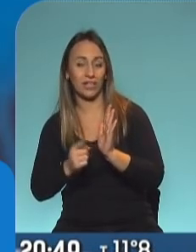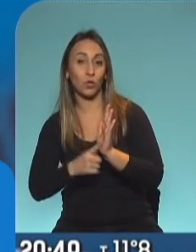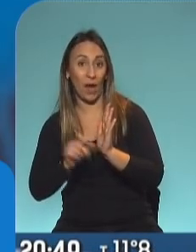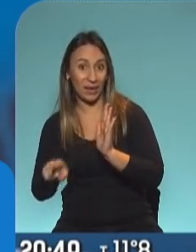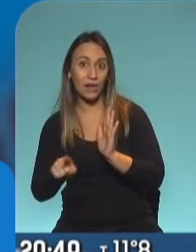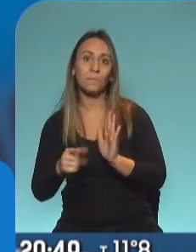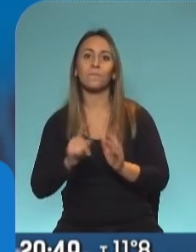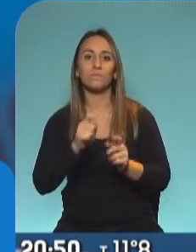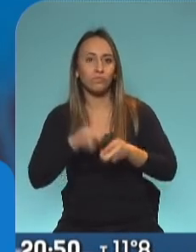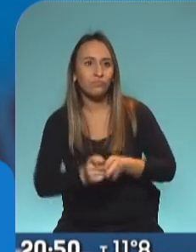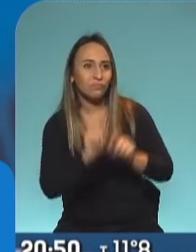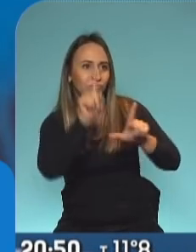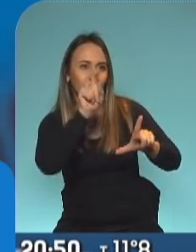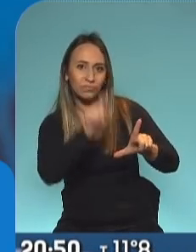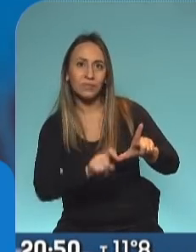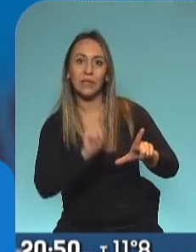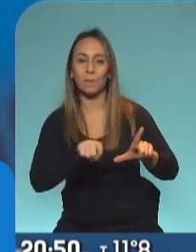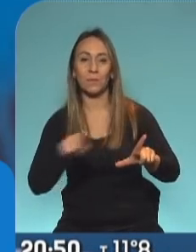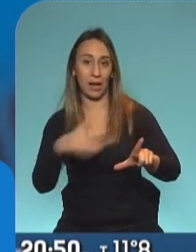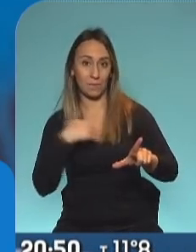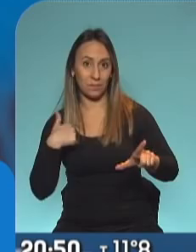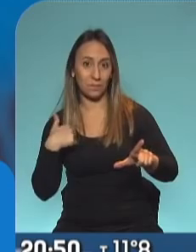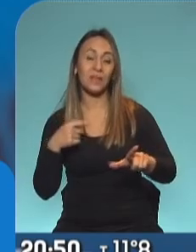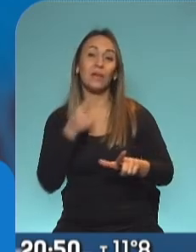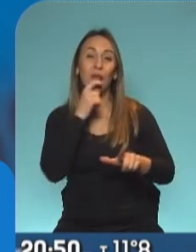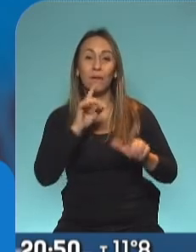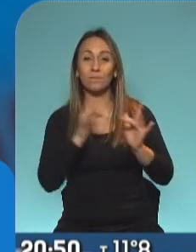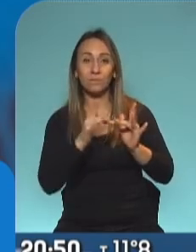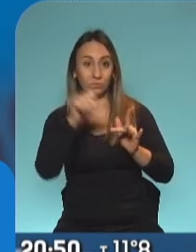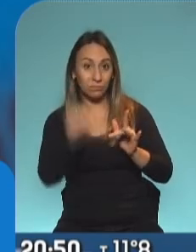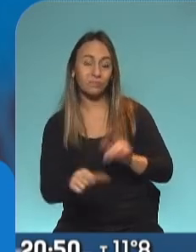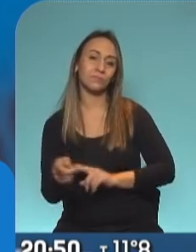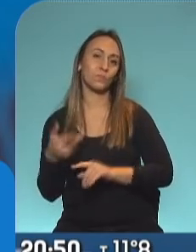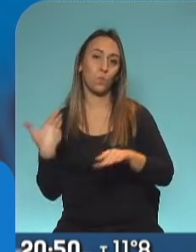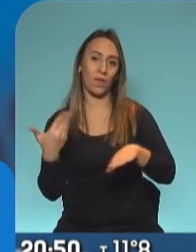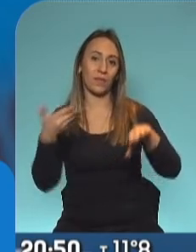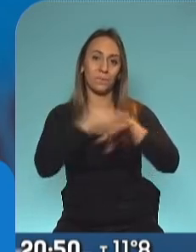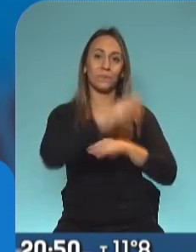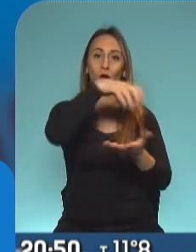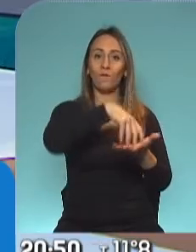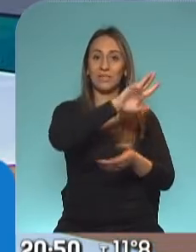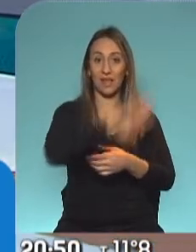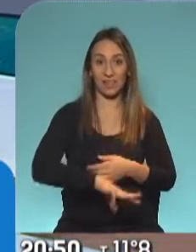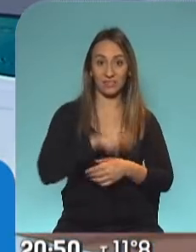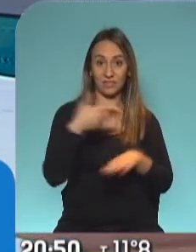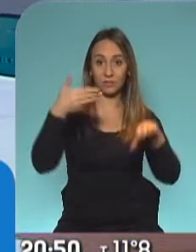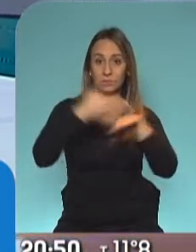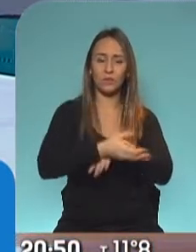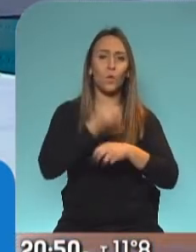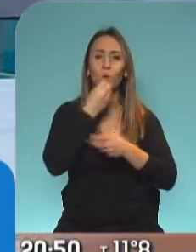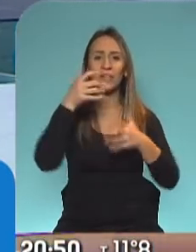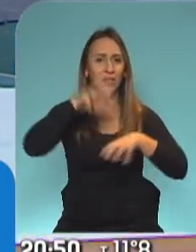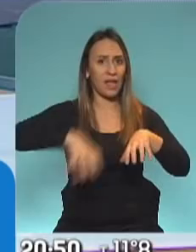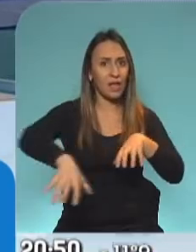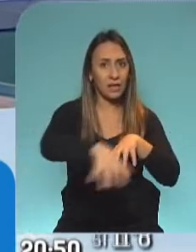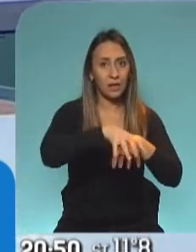algún tipo de incomodidad tramitando a través de la página, que se acerque a las oficinas de ANSES en cualquier lugar y punto del país,